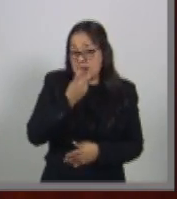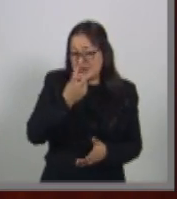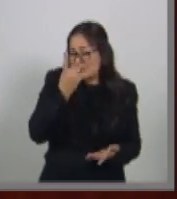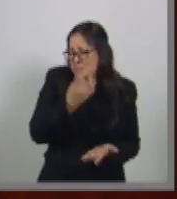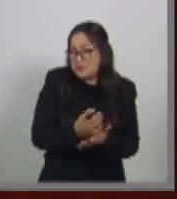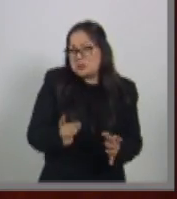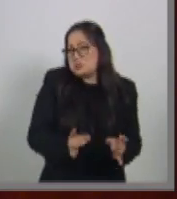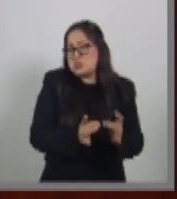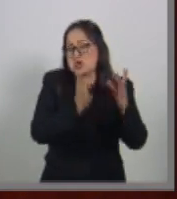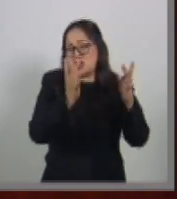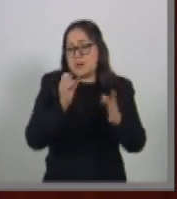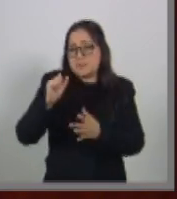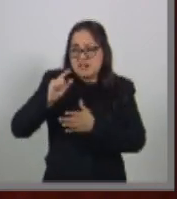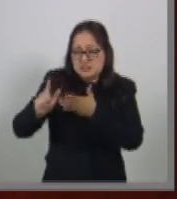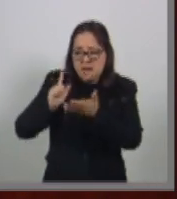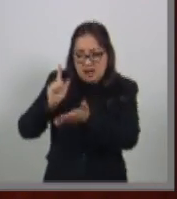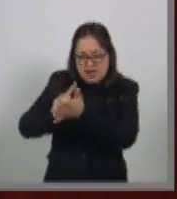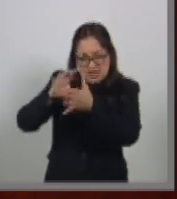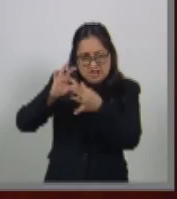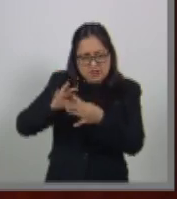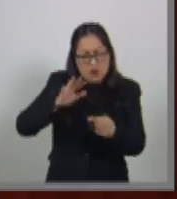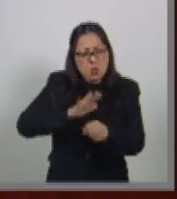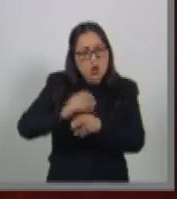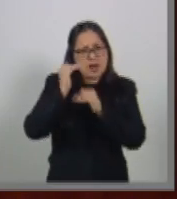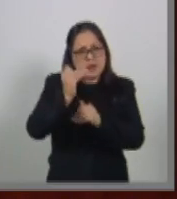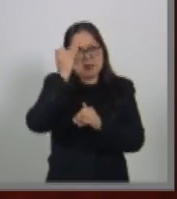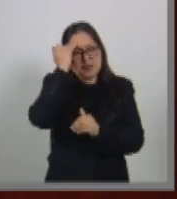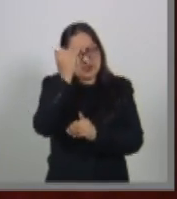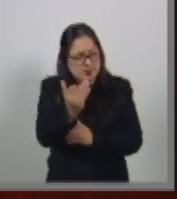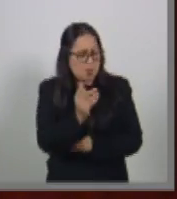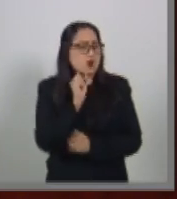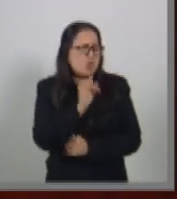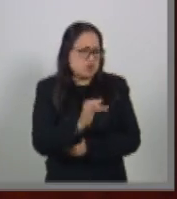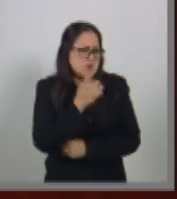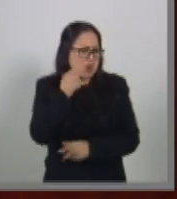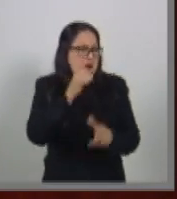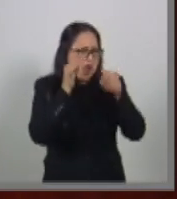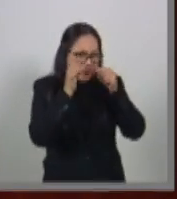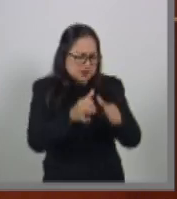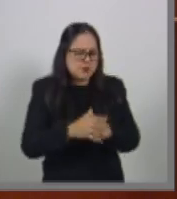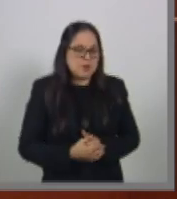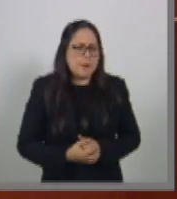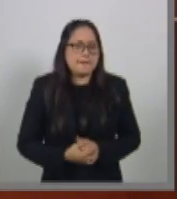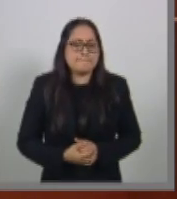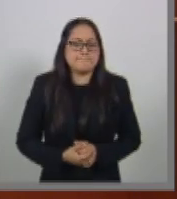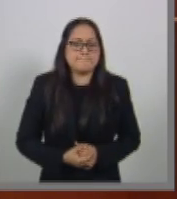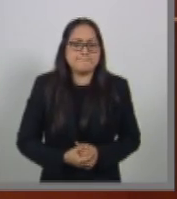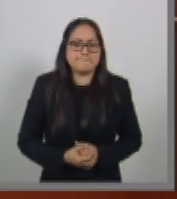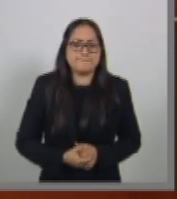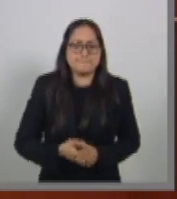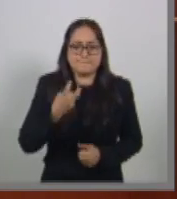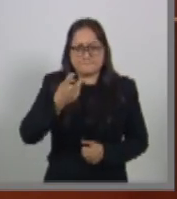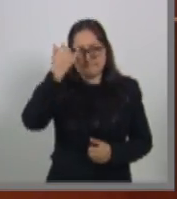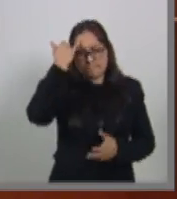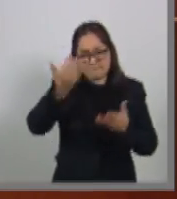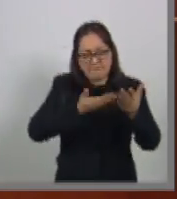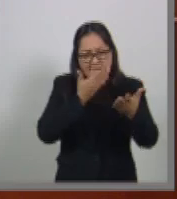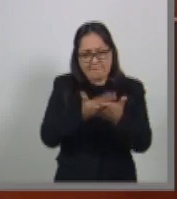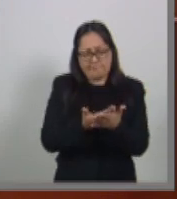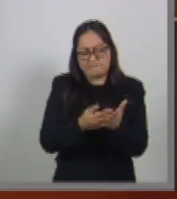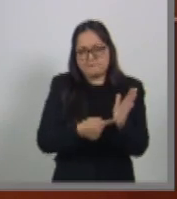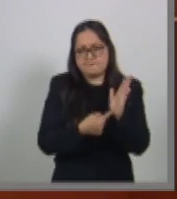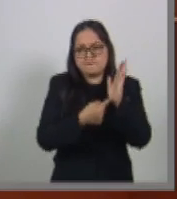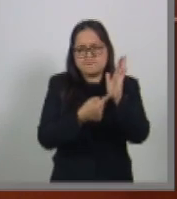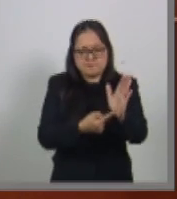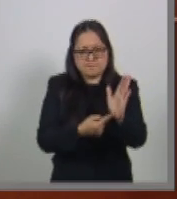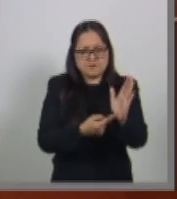excepción y la ley contemplará un plazo límite para ser atendidas. Con estas iniciativas se